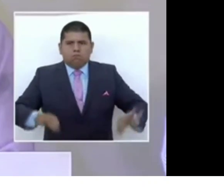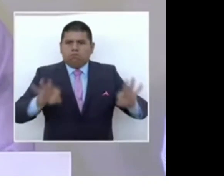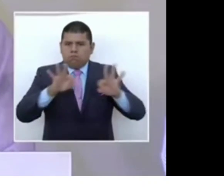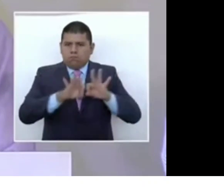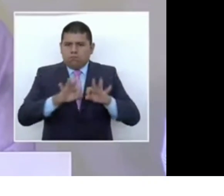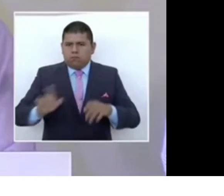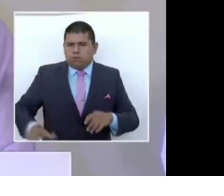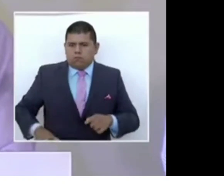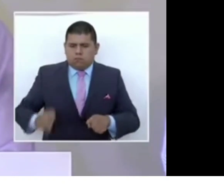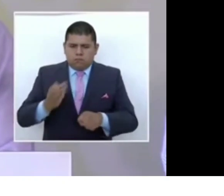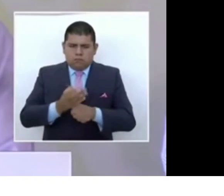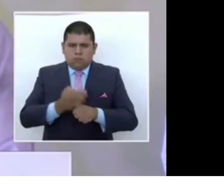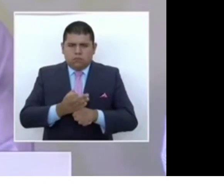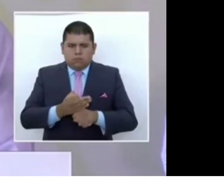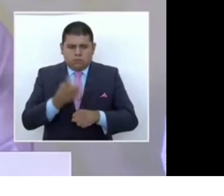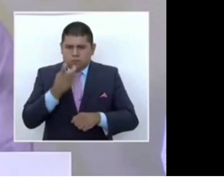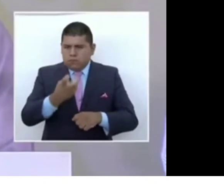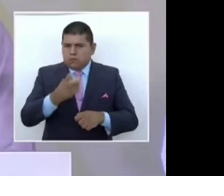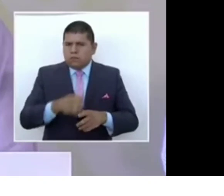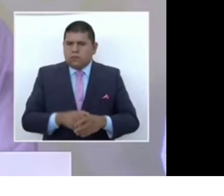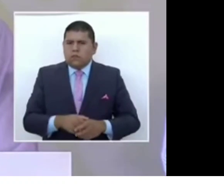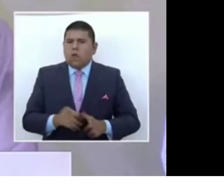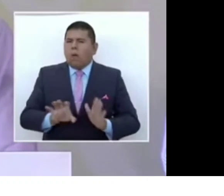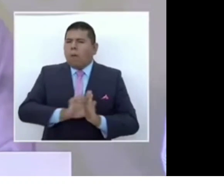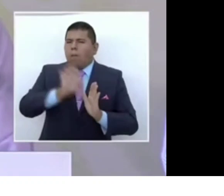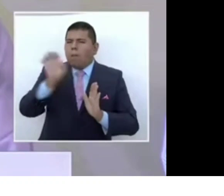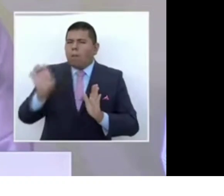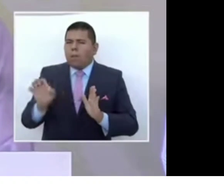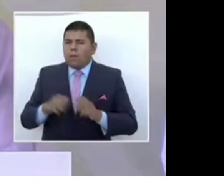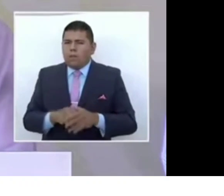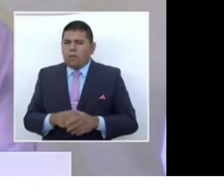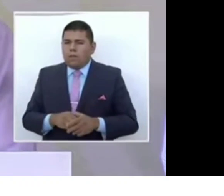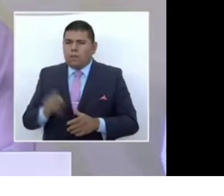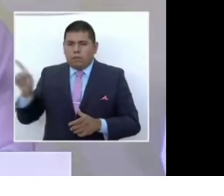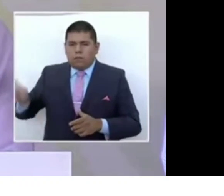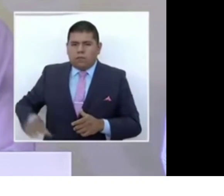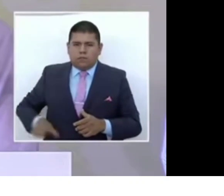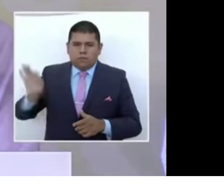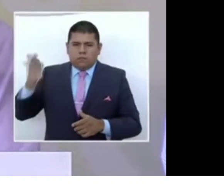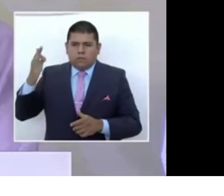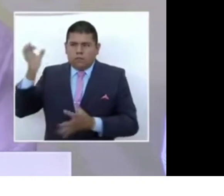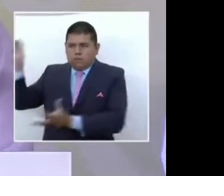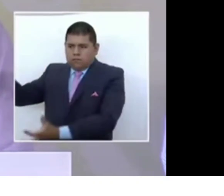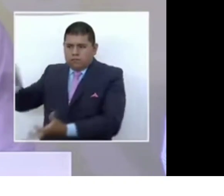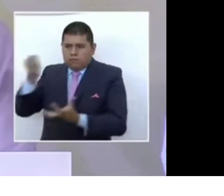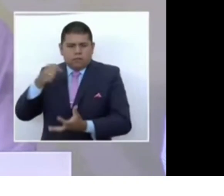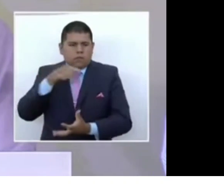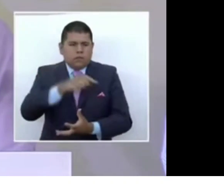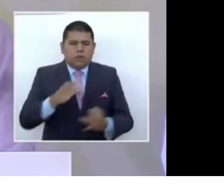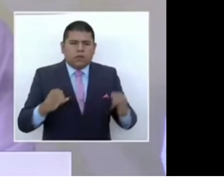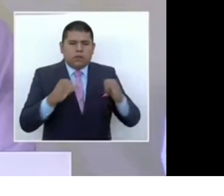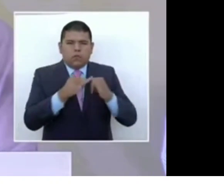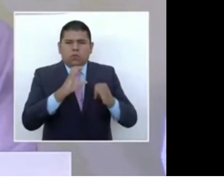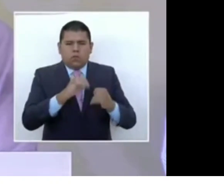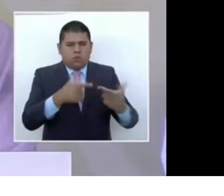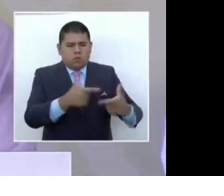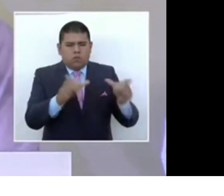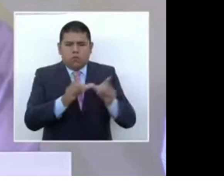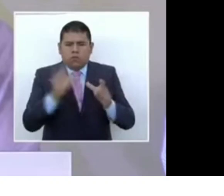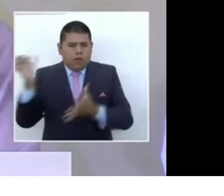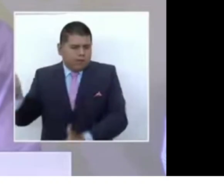del gobierno que represento. Ya no queremos la intermediación de